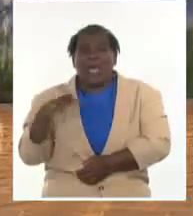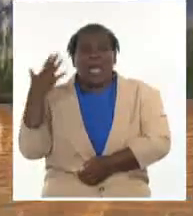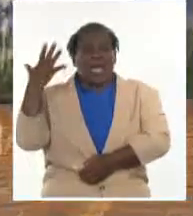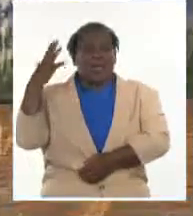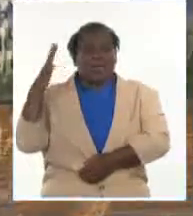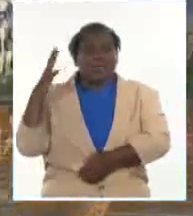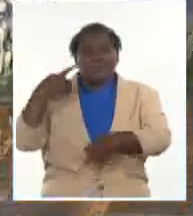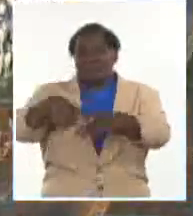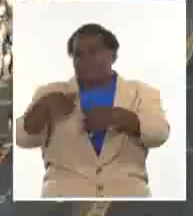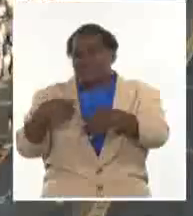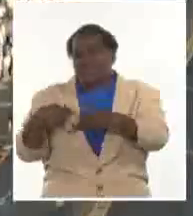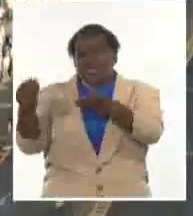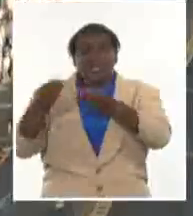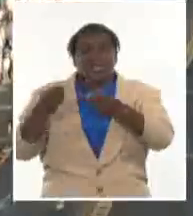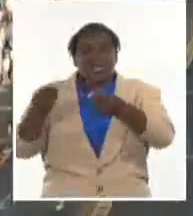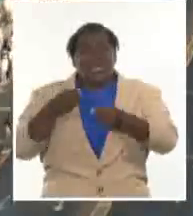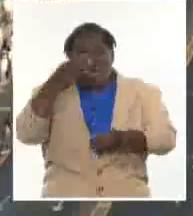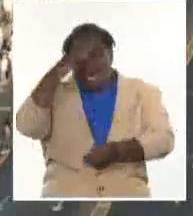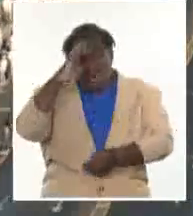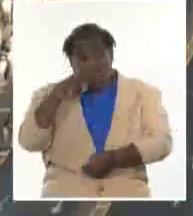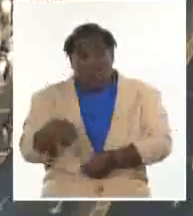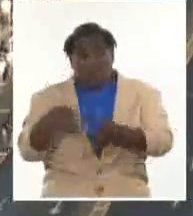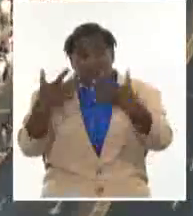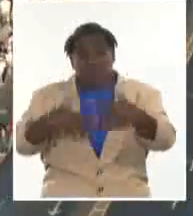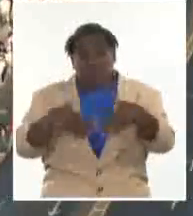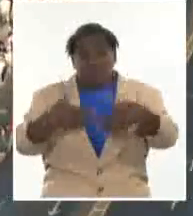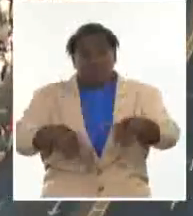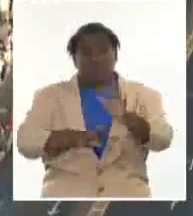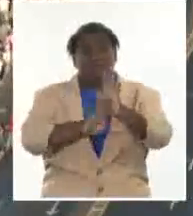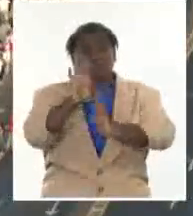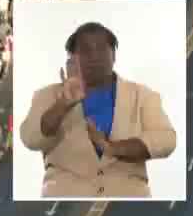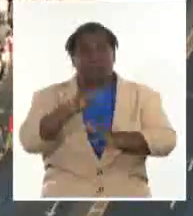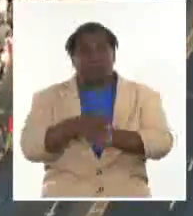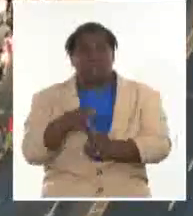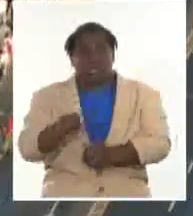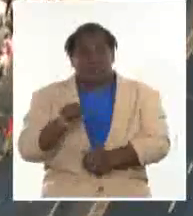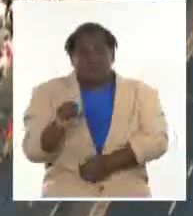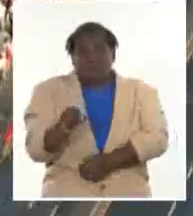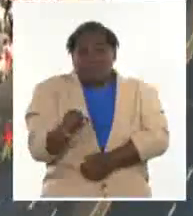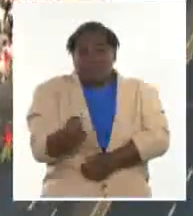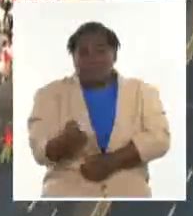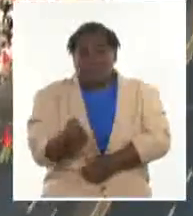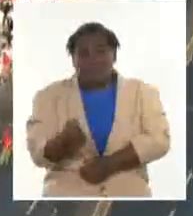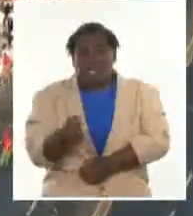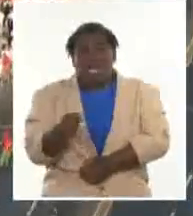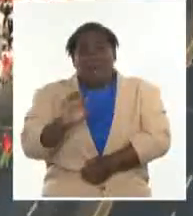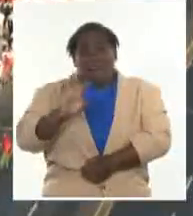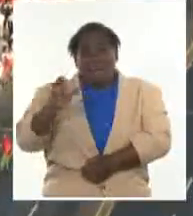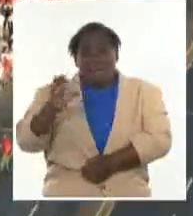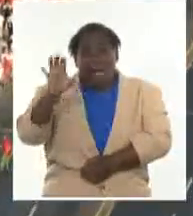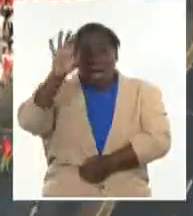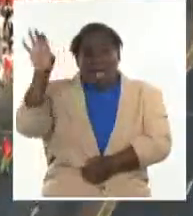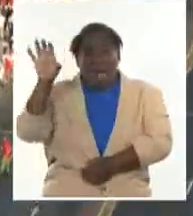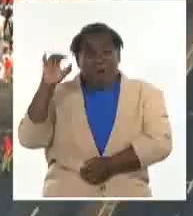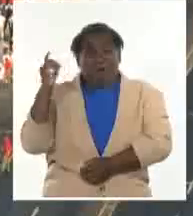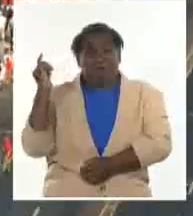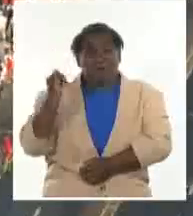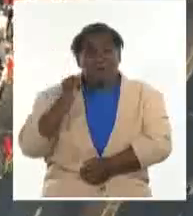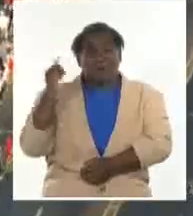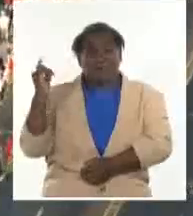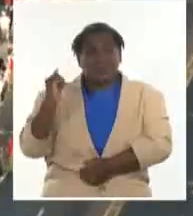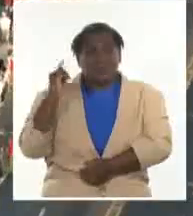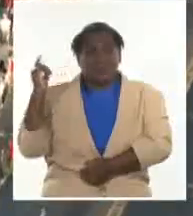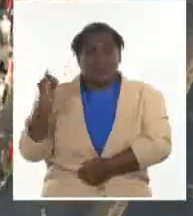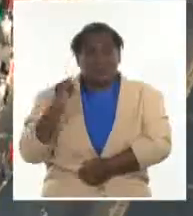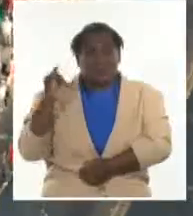destinados a nuestro plantel industrial, presiona a instituciones bancarias y compañías